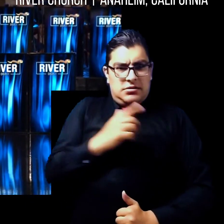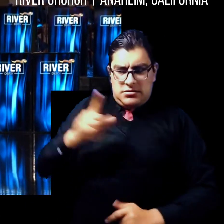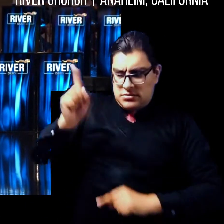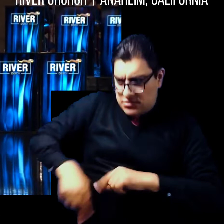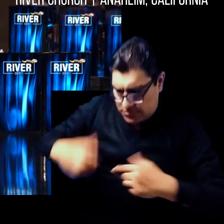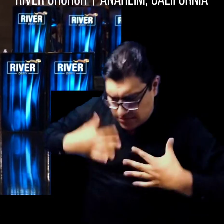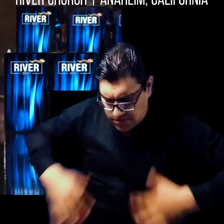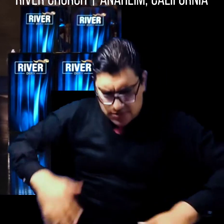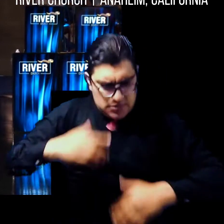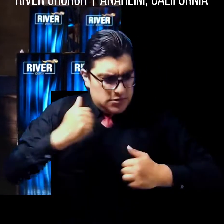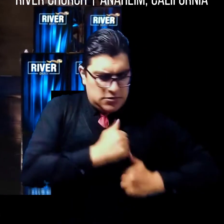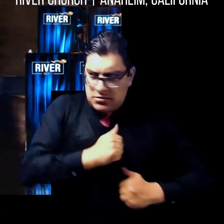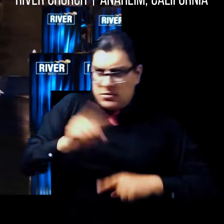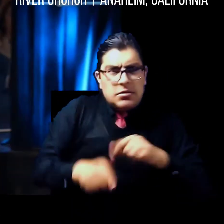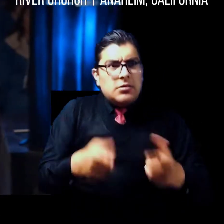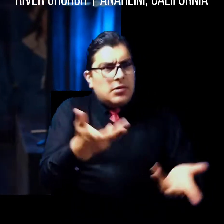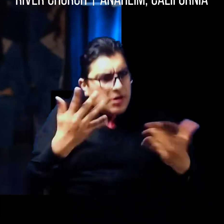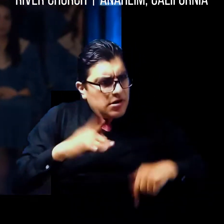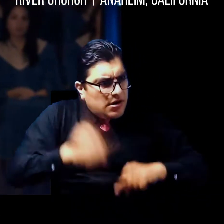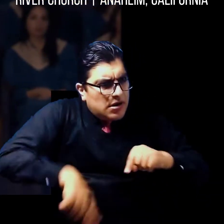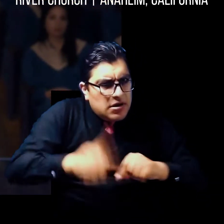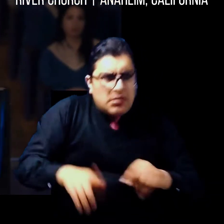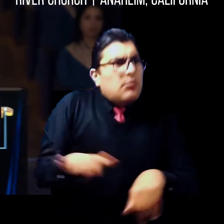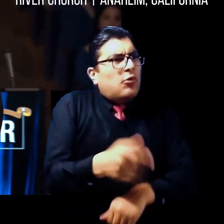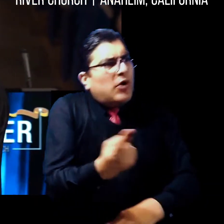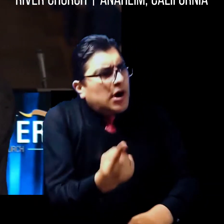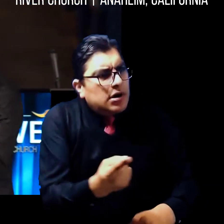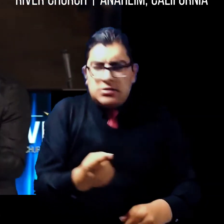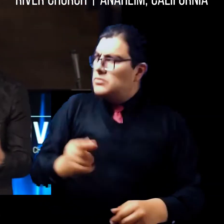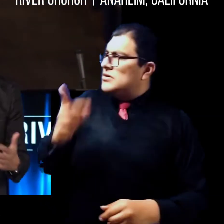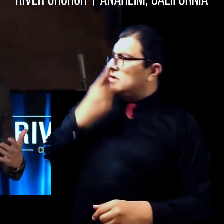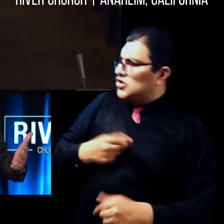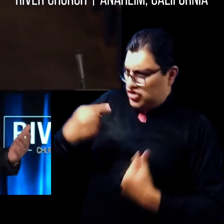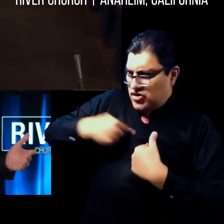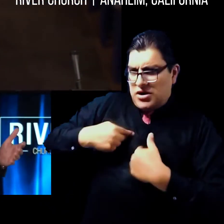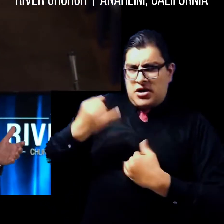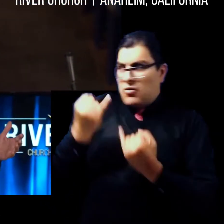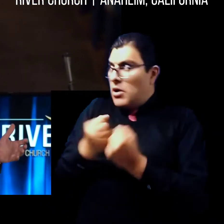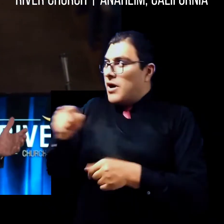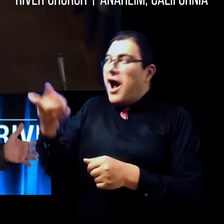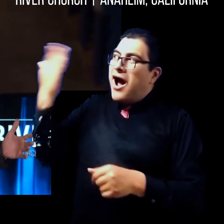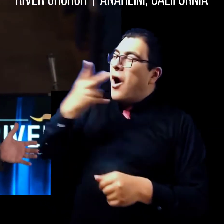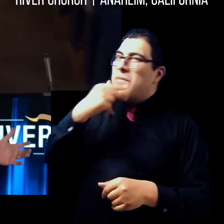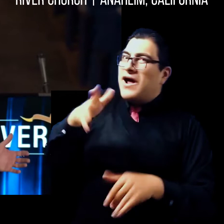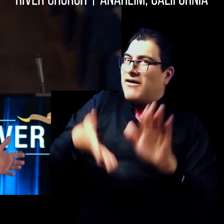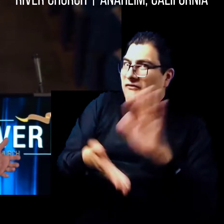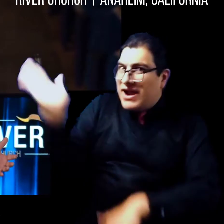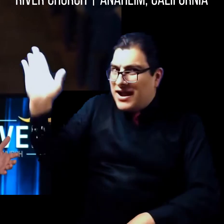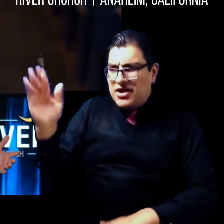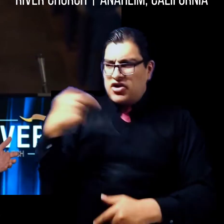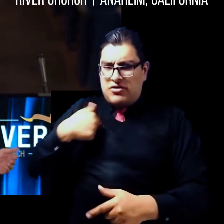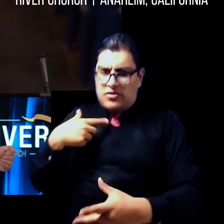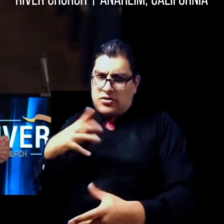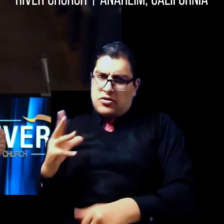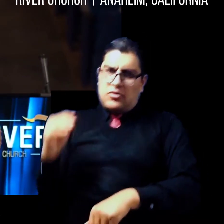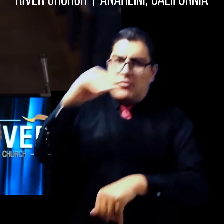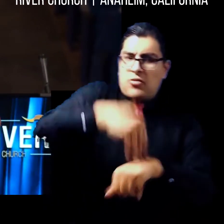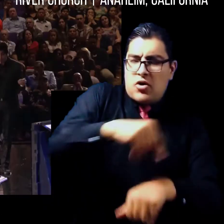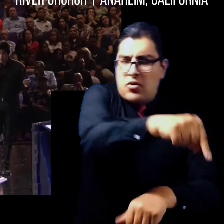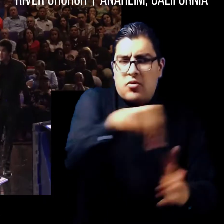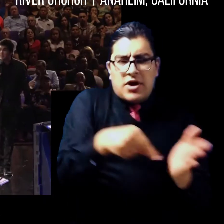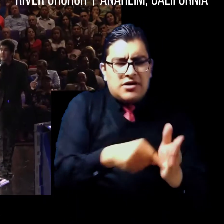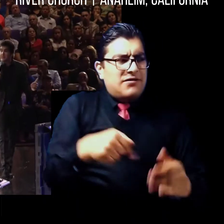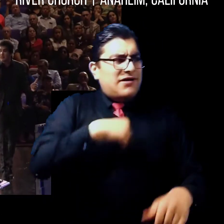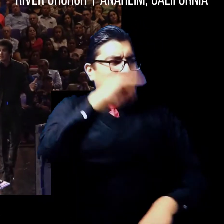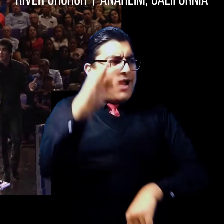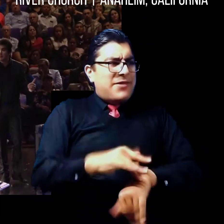ropa militar. Y alguien le dice, ¿qué hace? A lo cual él responde, yo voy a tomar el lugar del número 50. Porque en